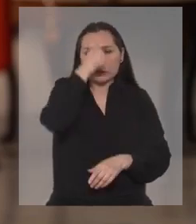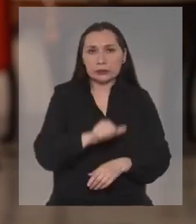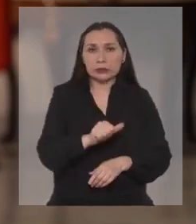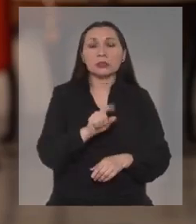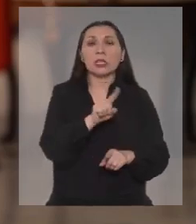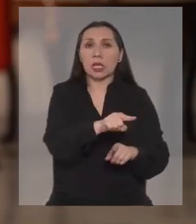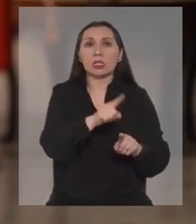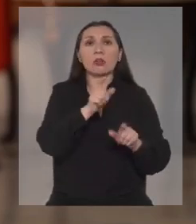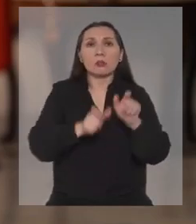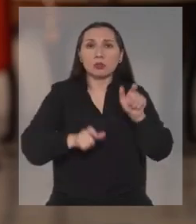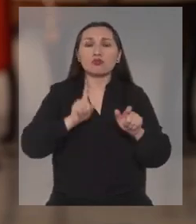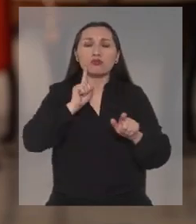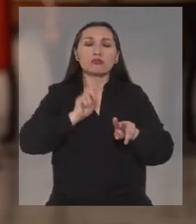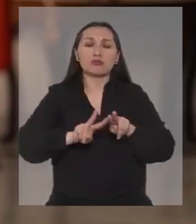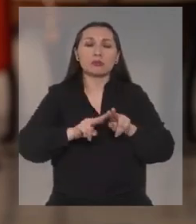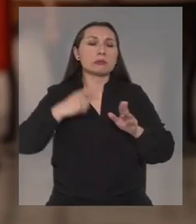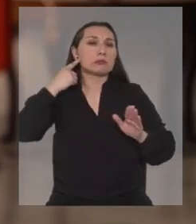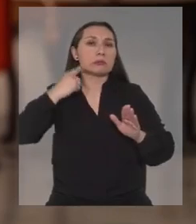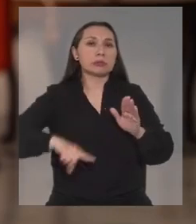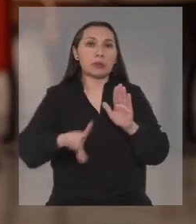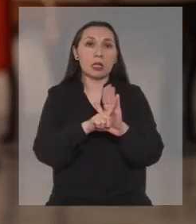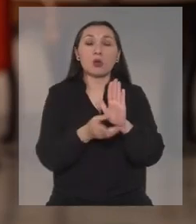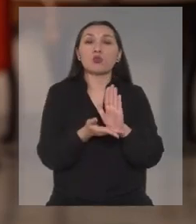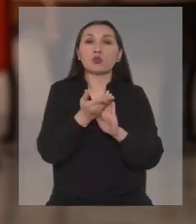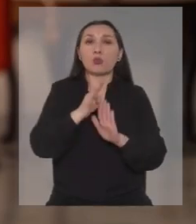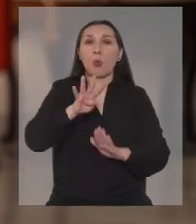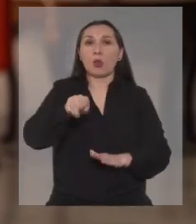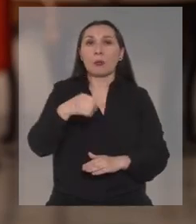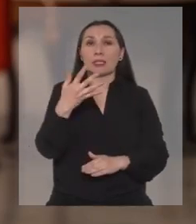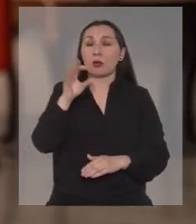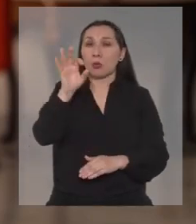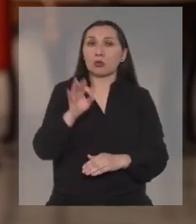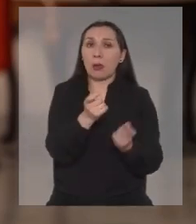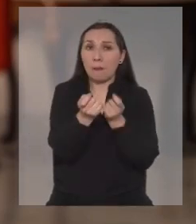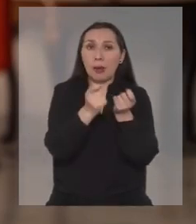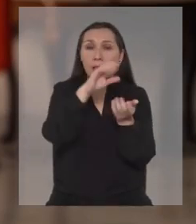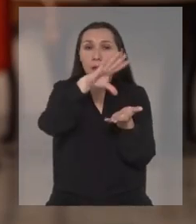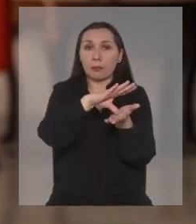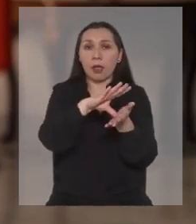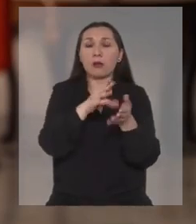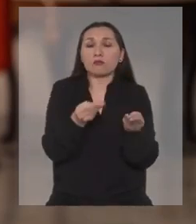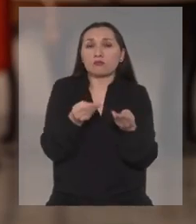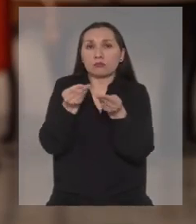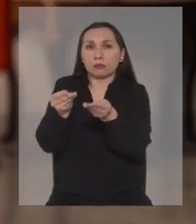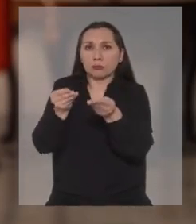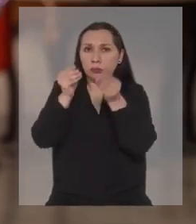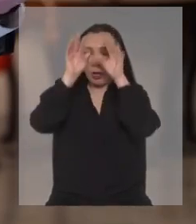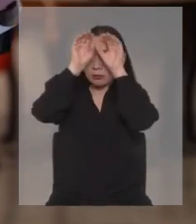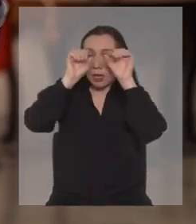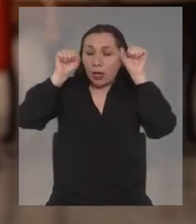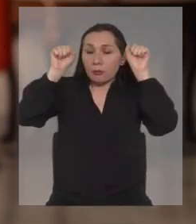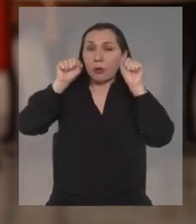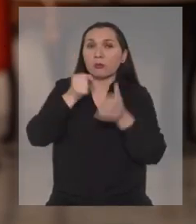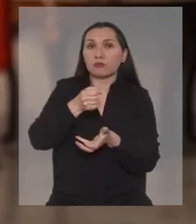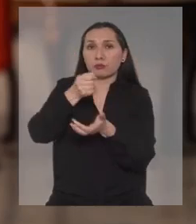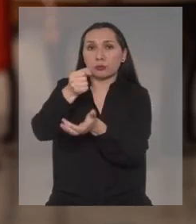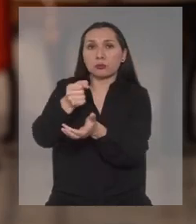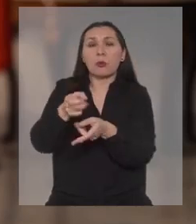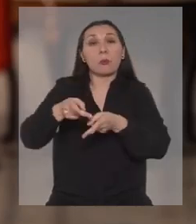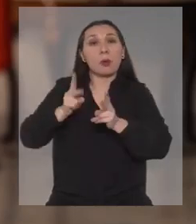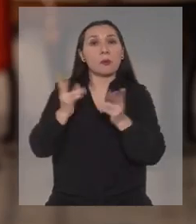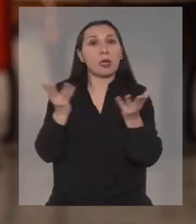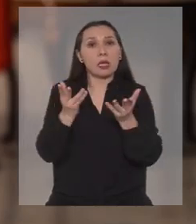quienes infrinja la ley Pues aumenta en un 4,5 por el presupuesto para el Ministerio Público y Esto va a permitir entre otras